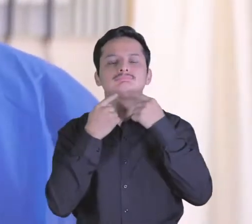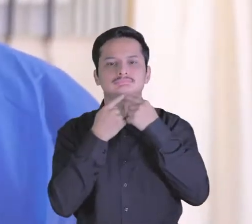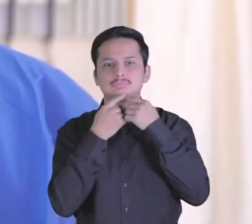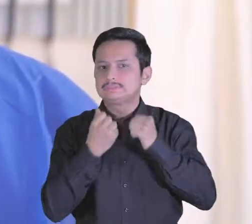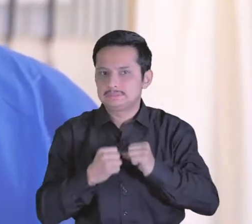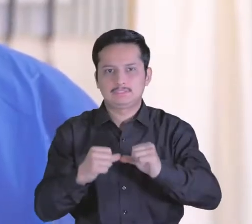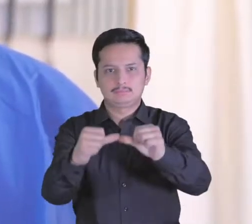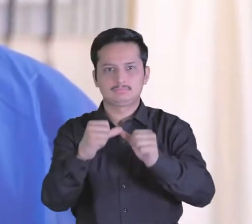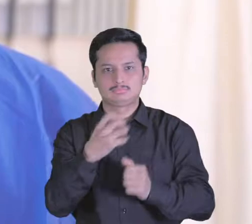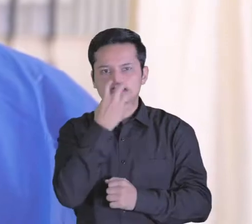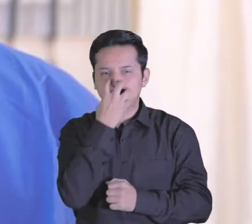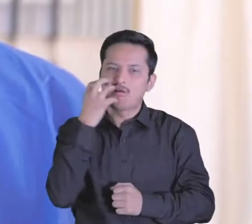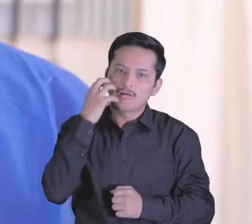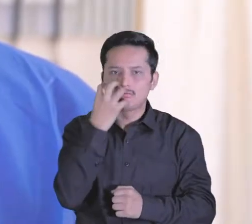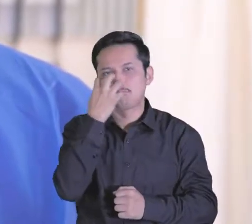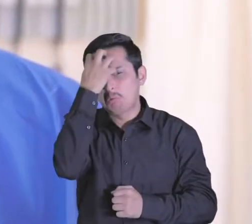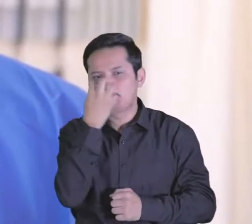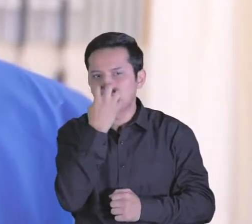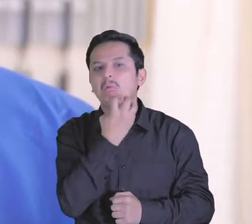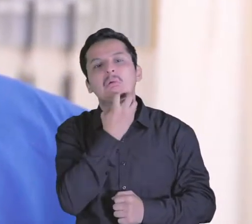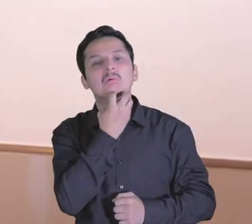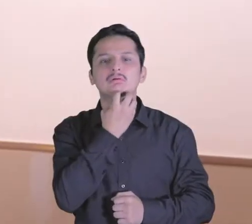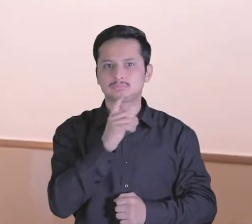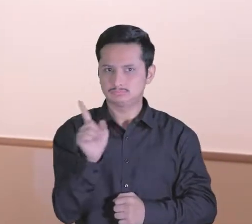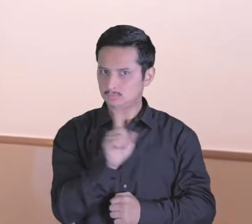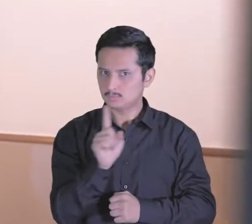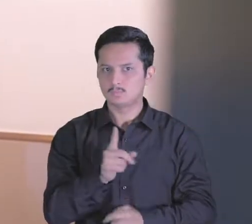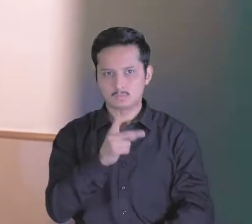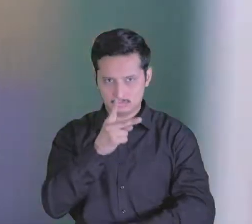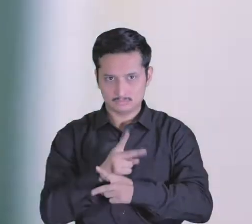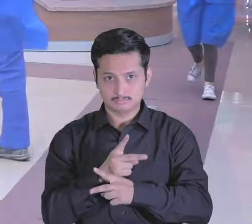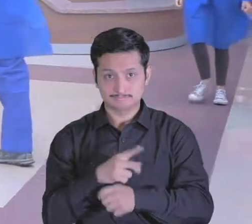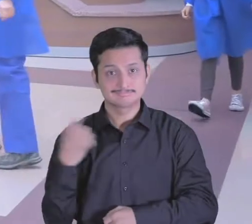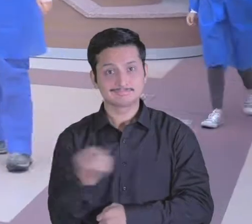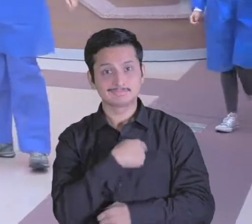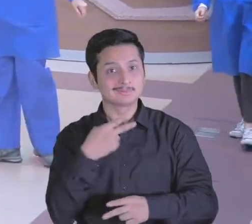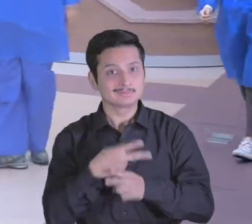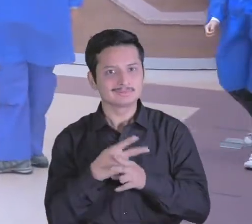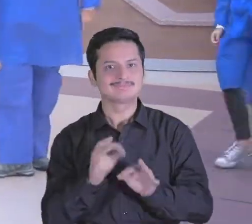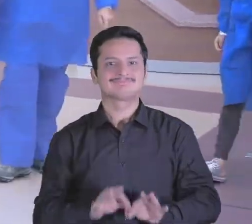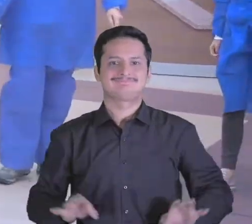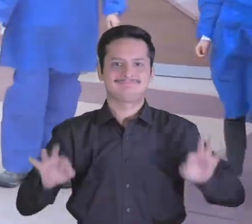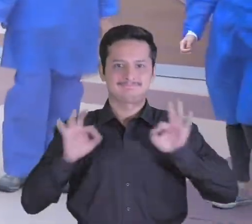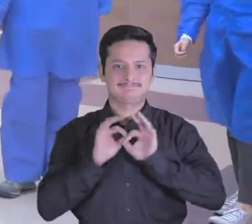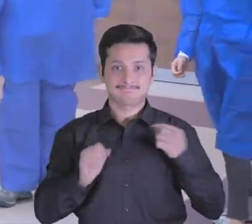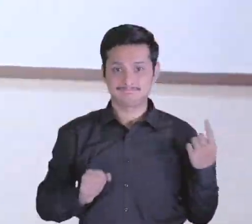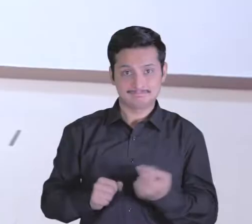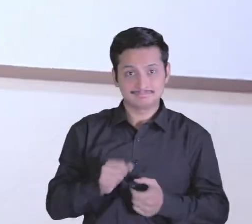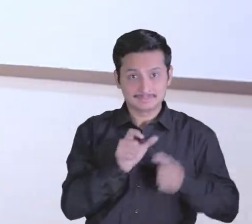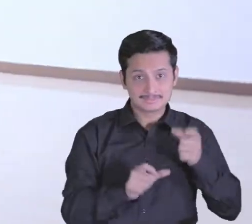nariz, boca y mentón en todo momento. Evita el uso inadecuado. Cuidarnos es lo